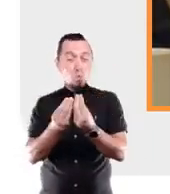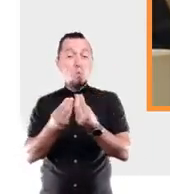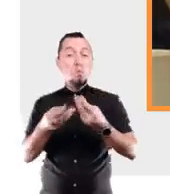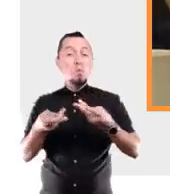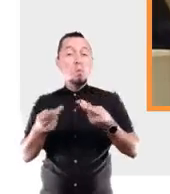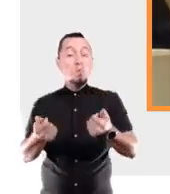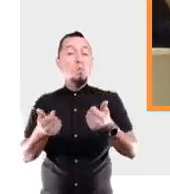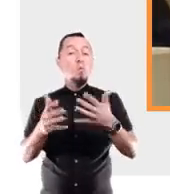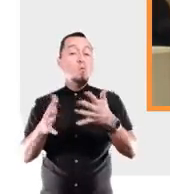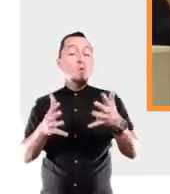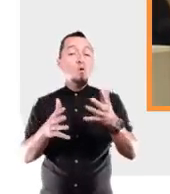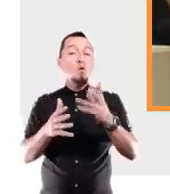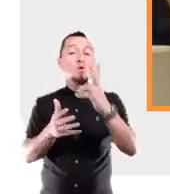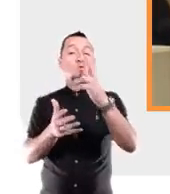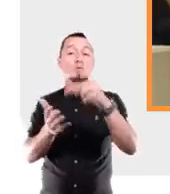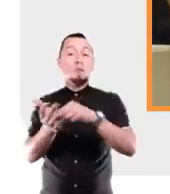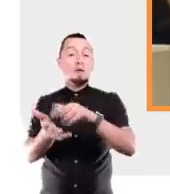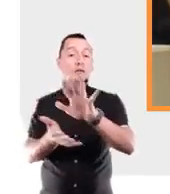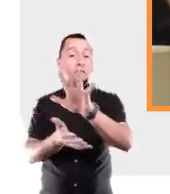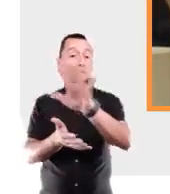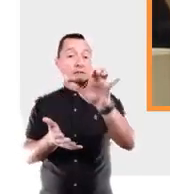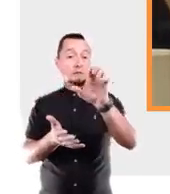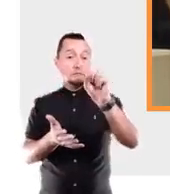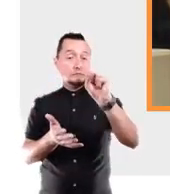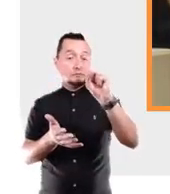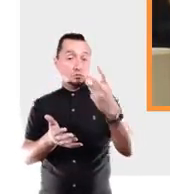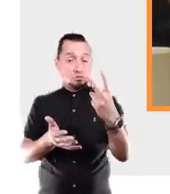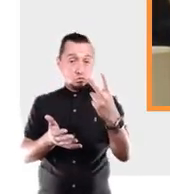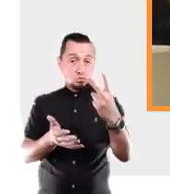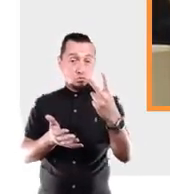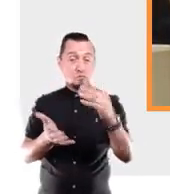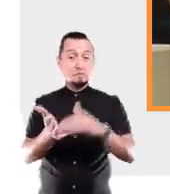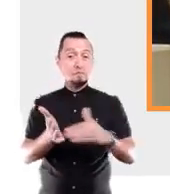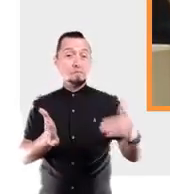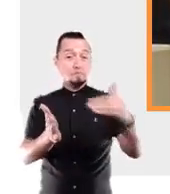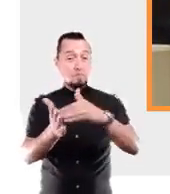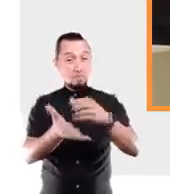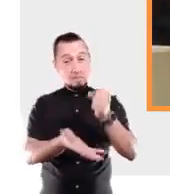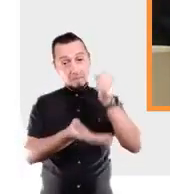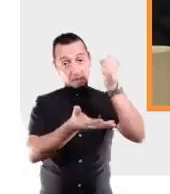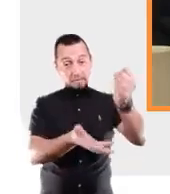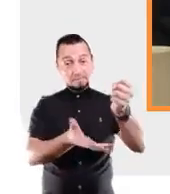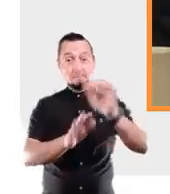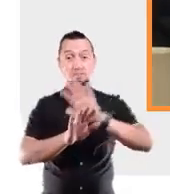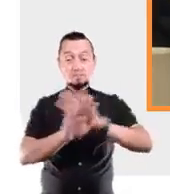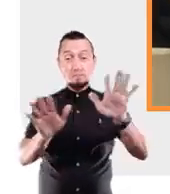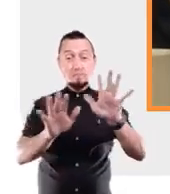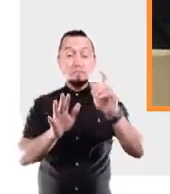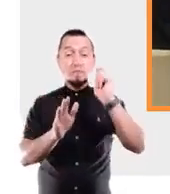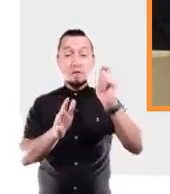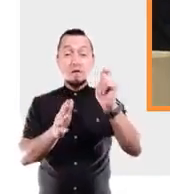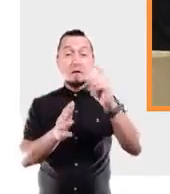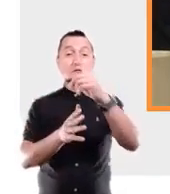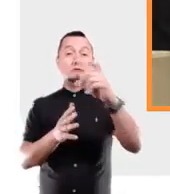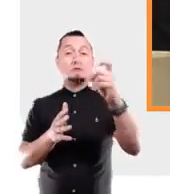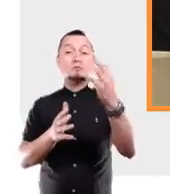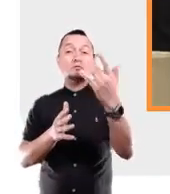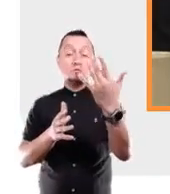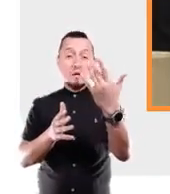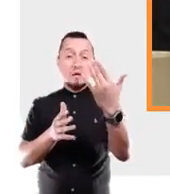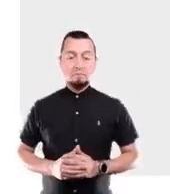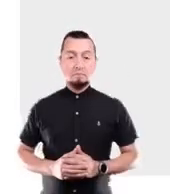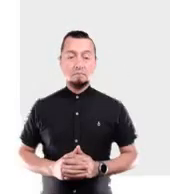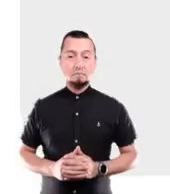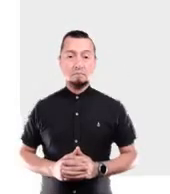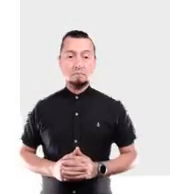a 2.562 millones de pesos, un poco más de 150 millones de